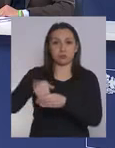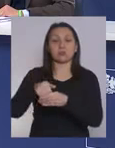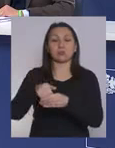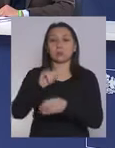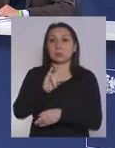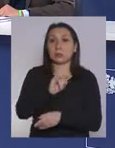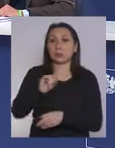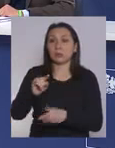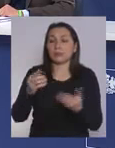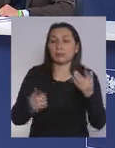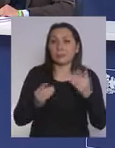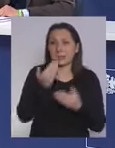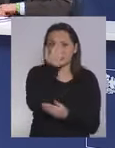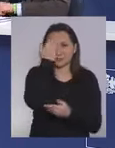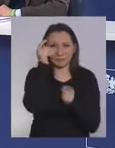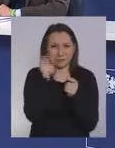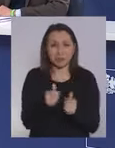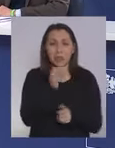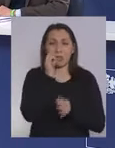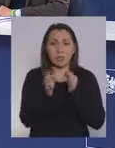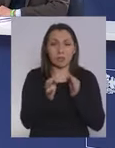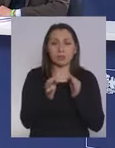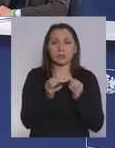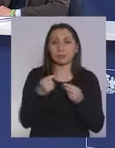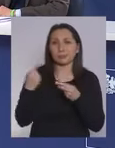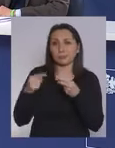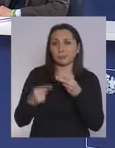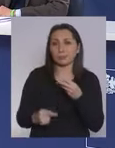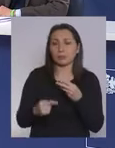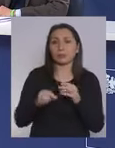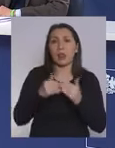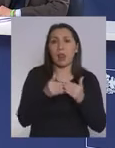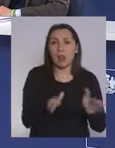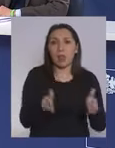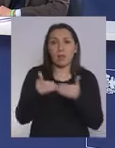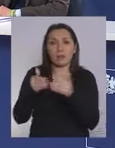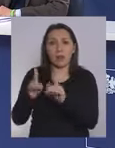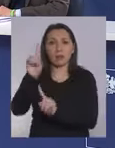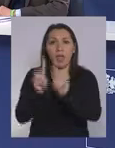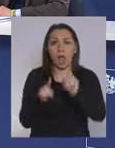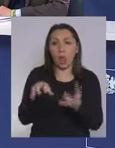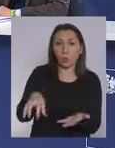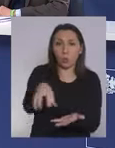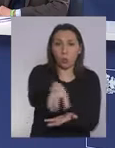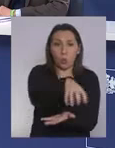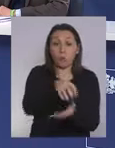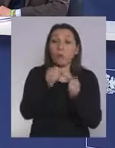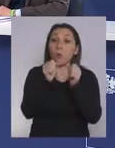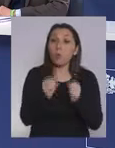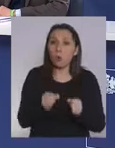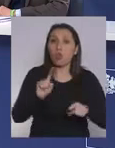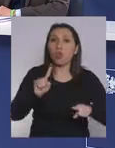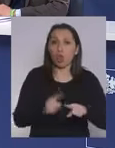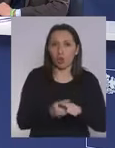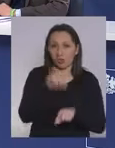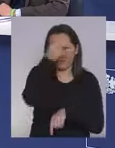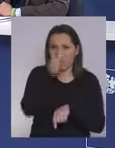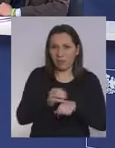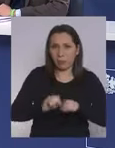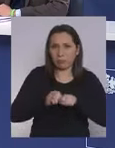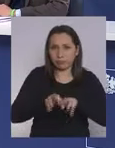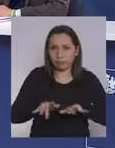expertos han advertido que detrás de esta serie de descongelamiento que han habido en algunas comunas pueden haber rebrotes de